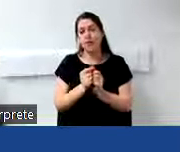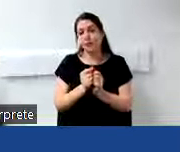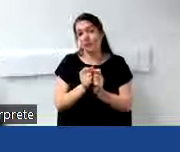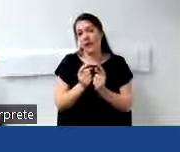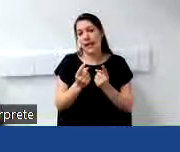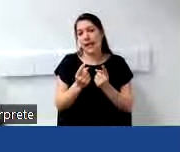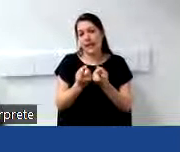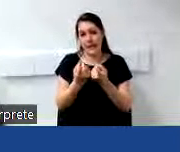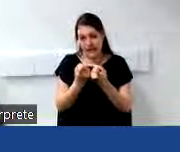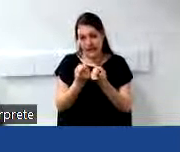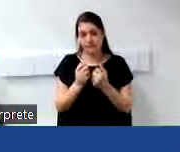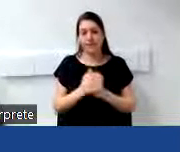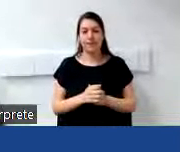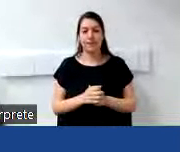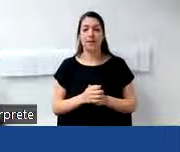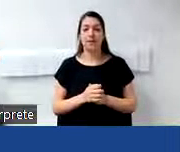apoyo.